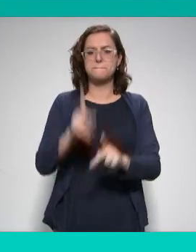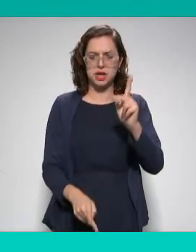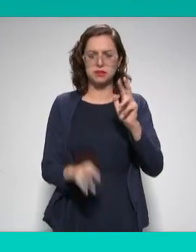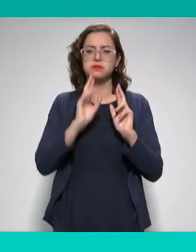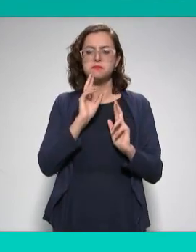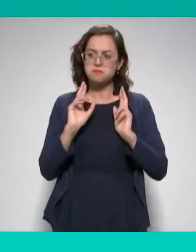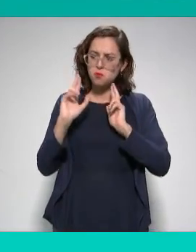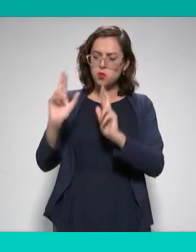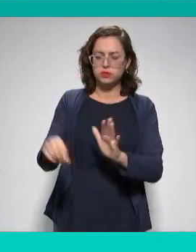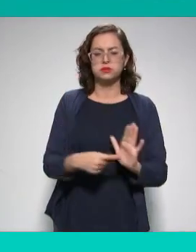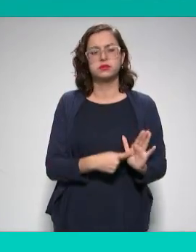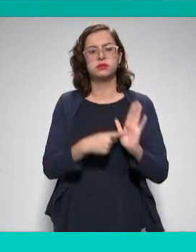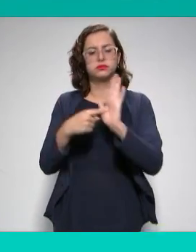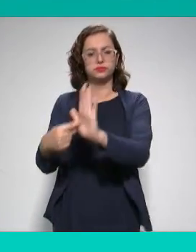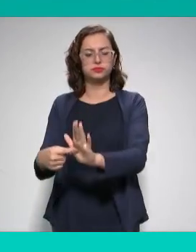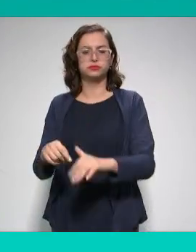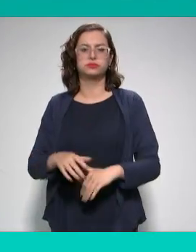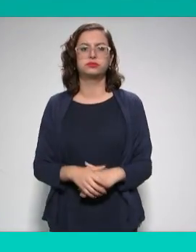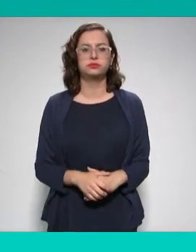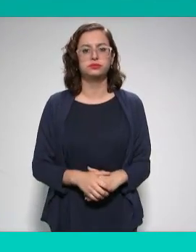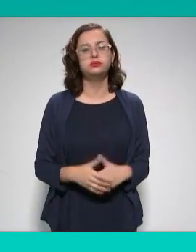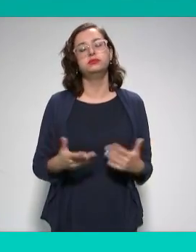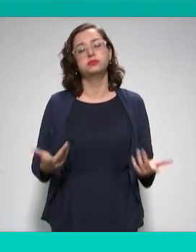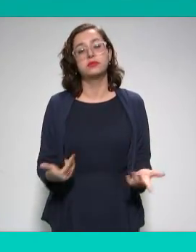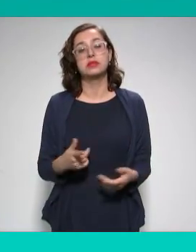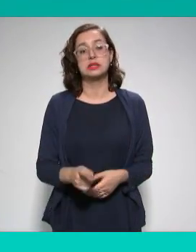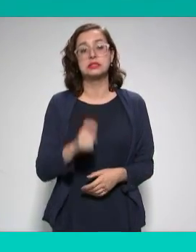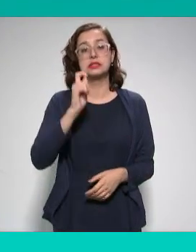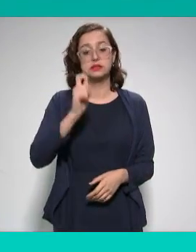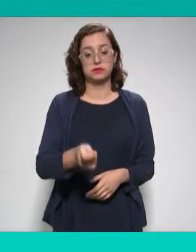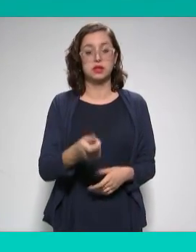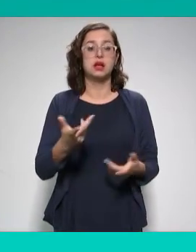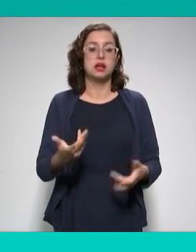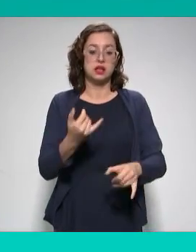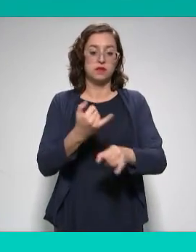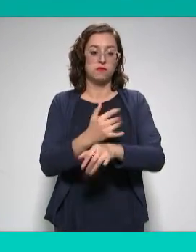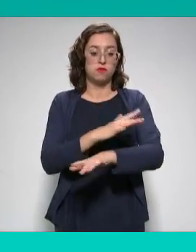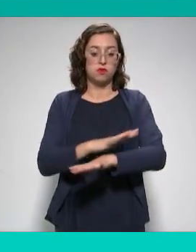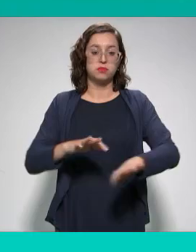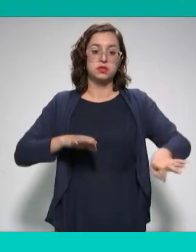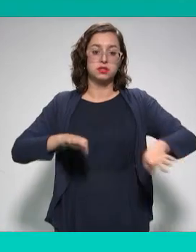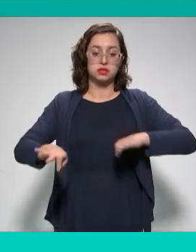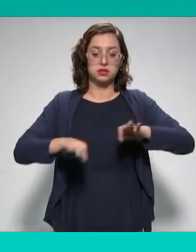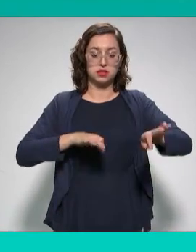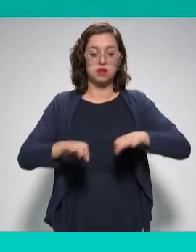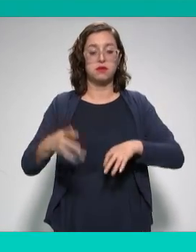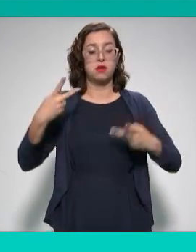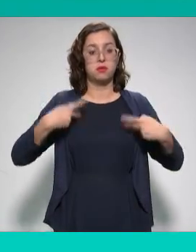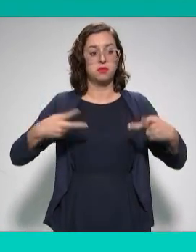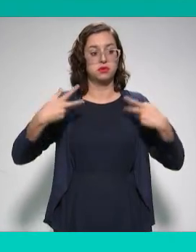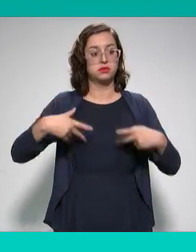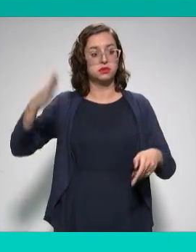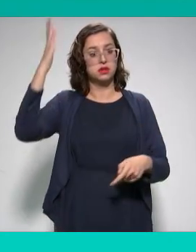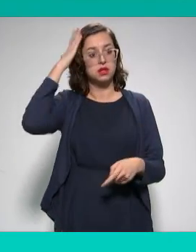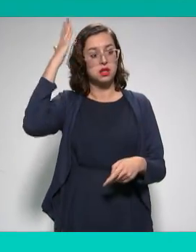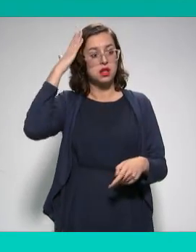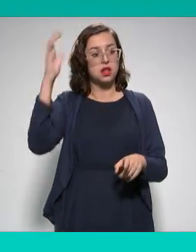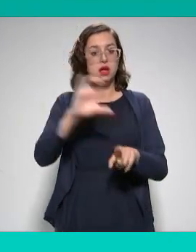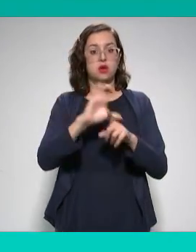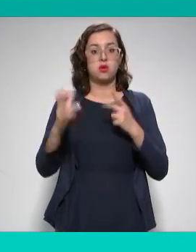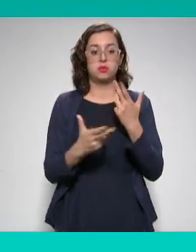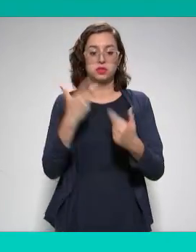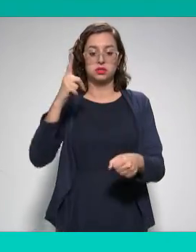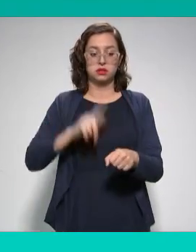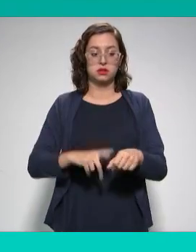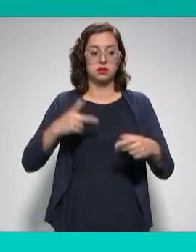persona solicitante esto se confirma con el informe de trabajo presentado por la persona titular de la comisión nacional de búsqueda